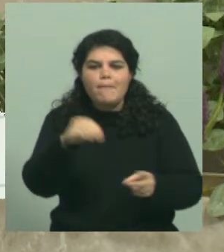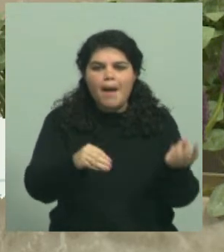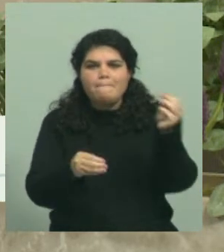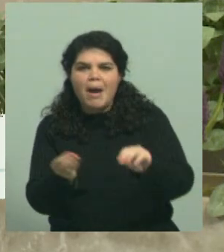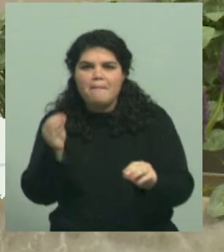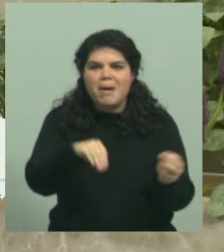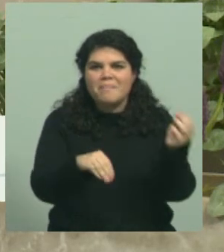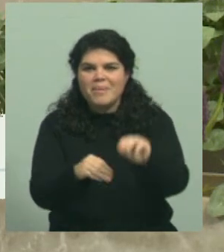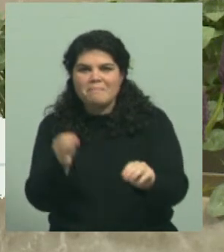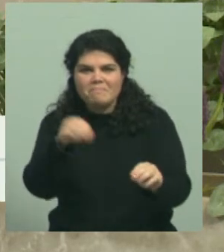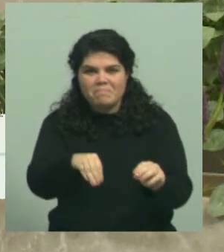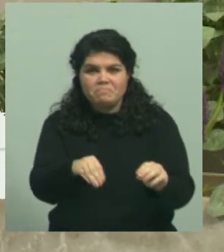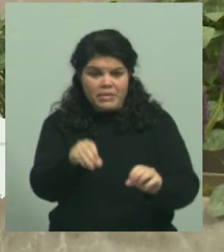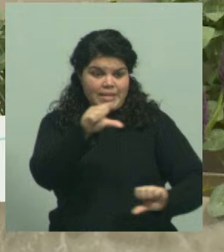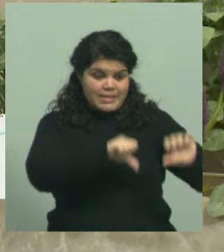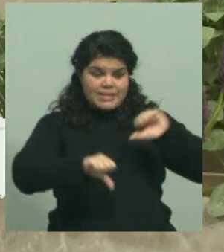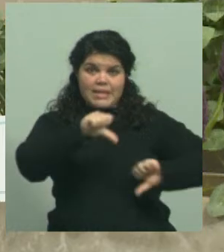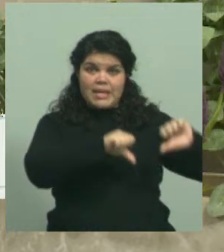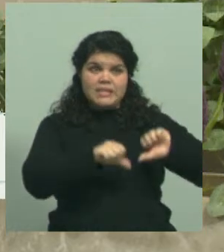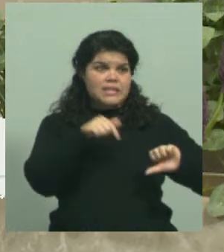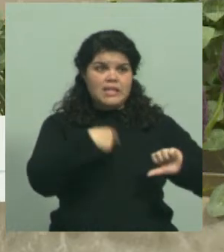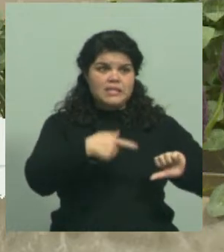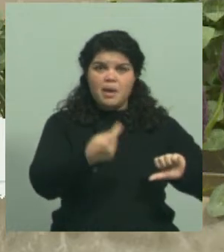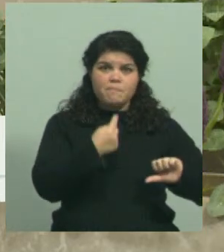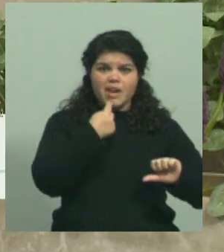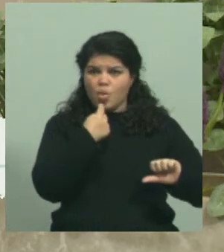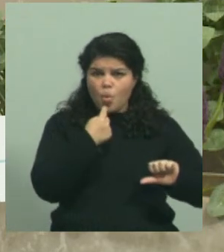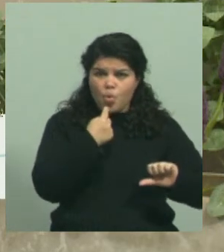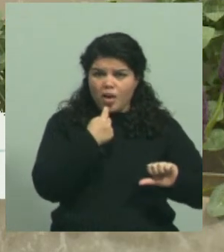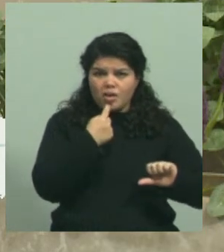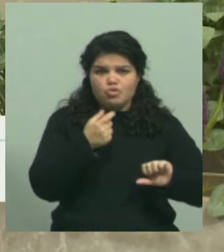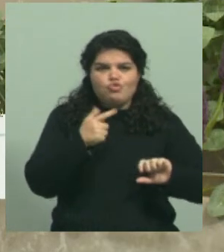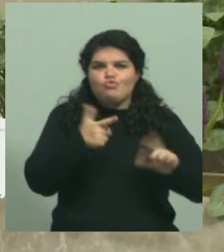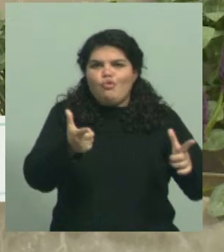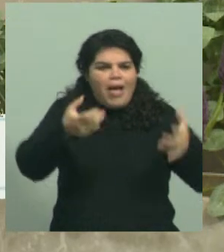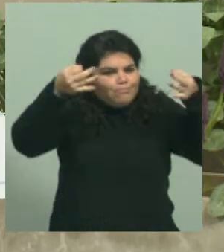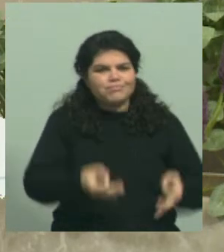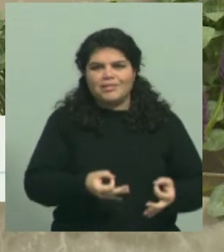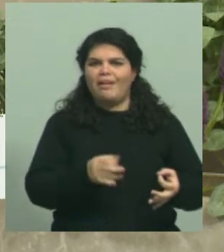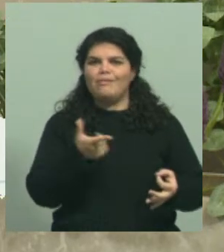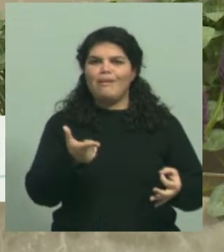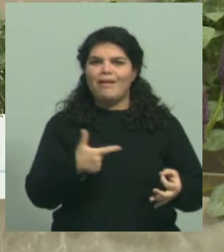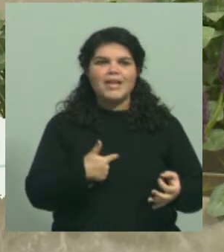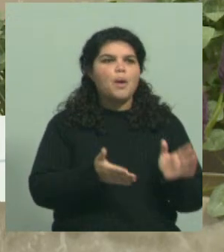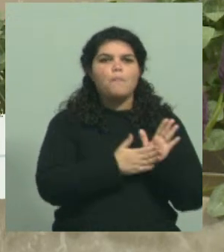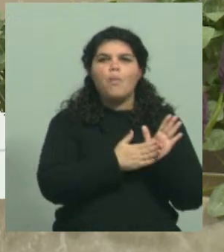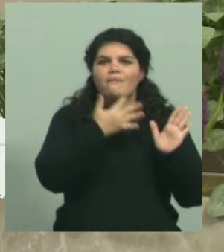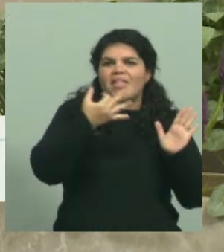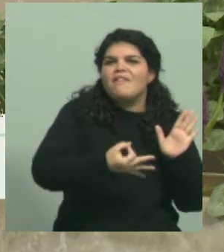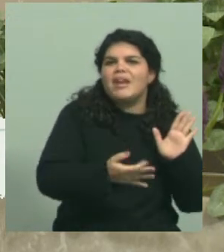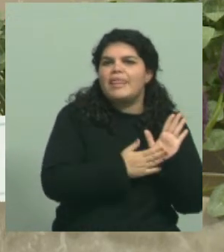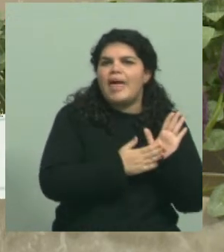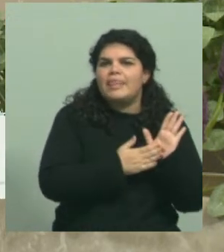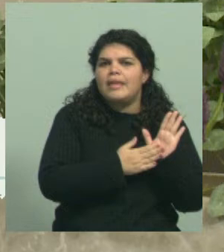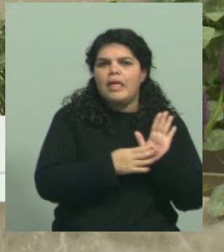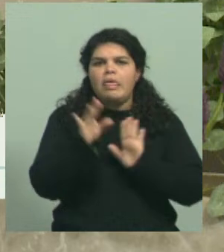que en algún punto tiene ese dilema todo el tiempo, ¿no? Vos querés que tus resultados científicos sean verdaderos, no querés publicar